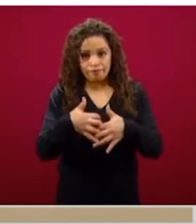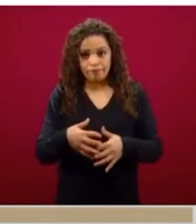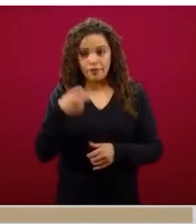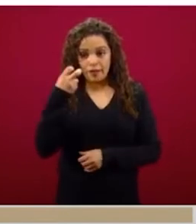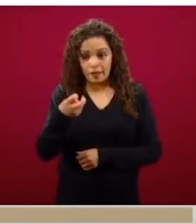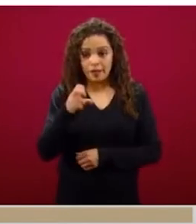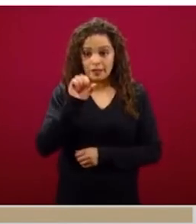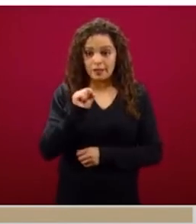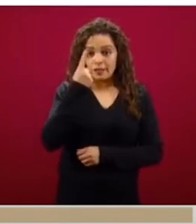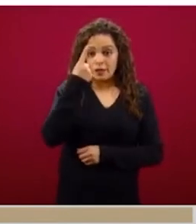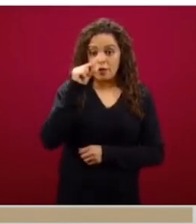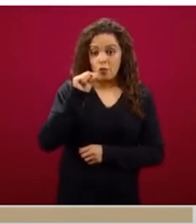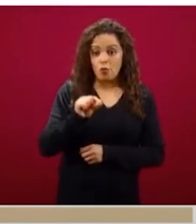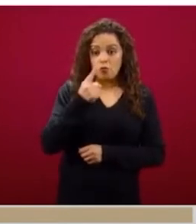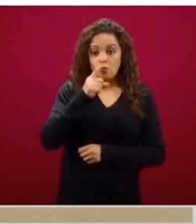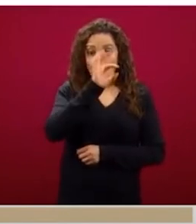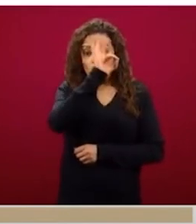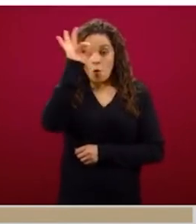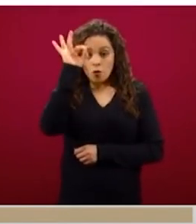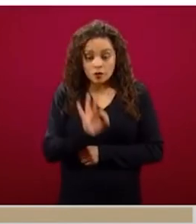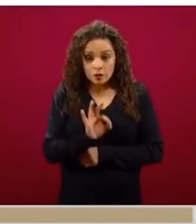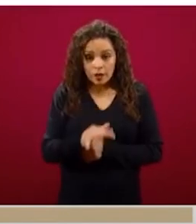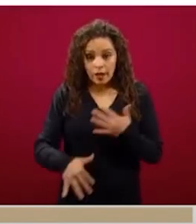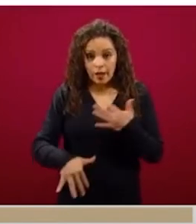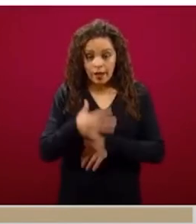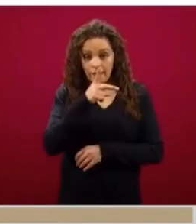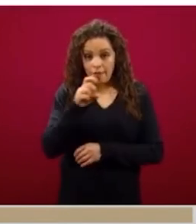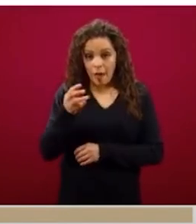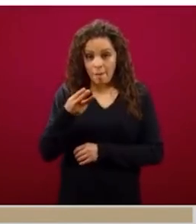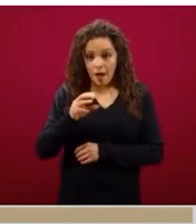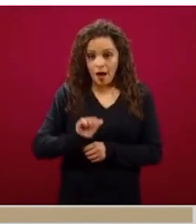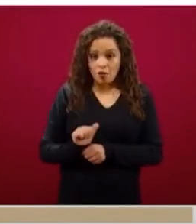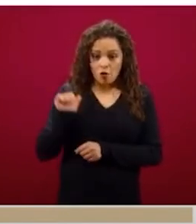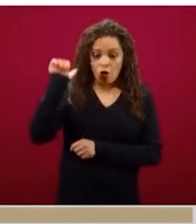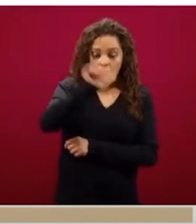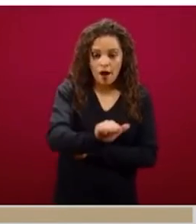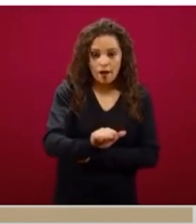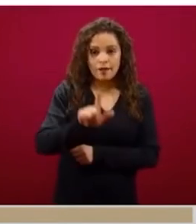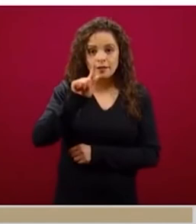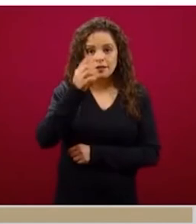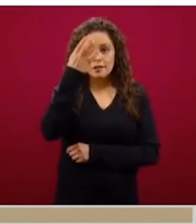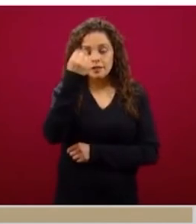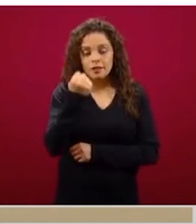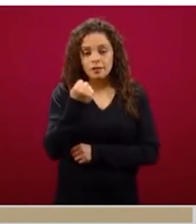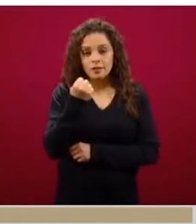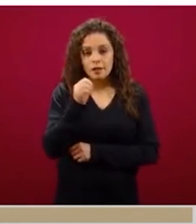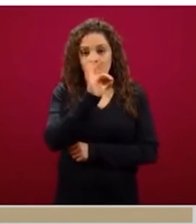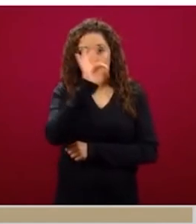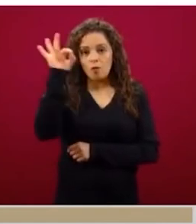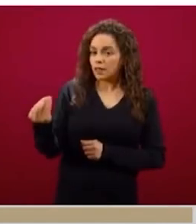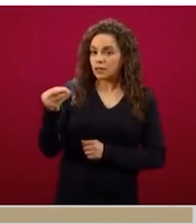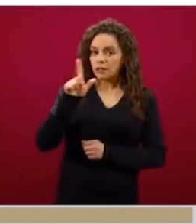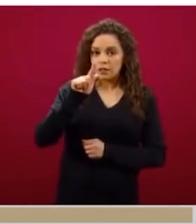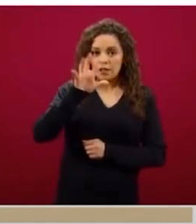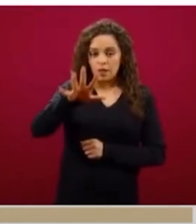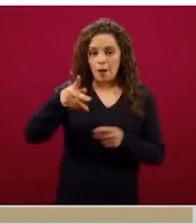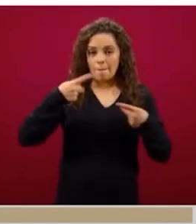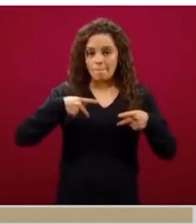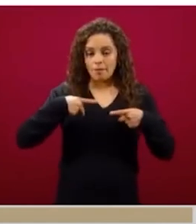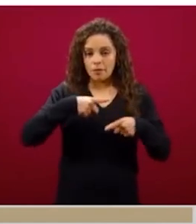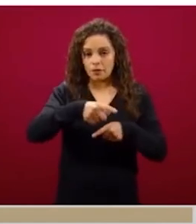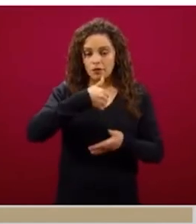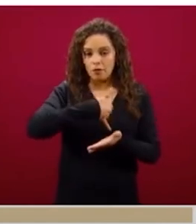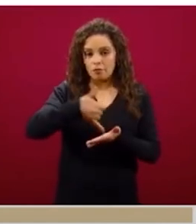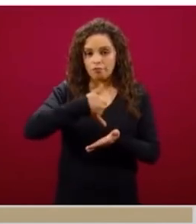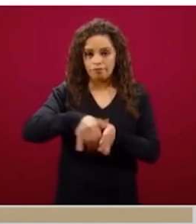1.1 por ciento al 15 de mayo pasamos al 79 por ciento de la meta hoy